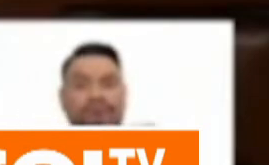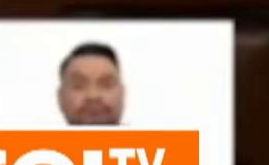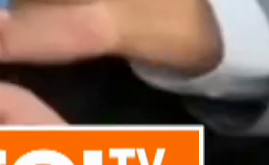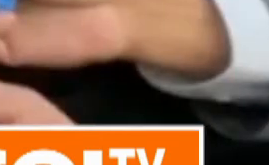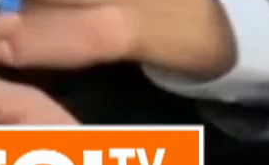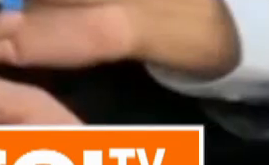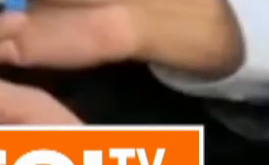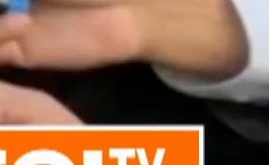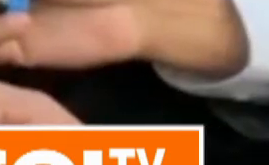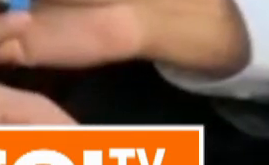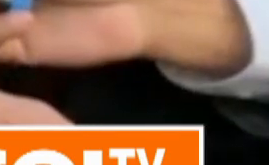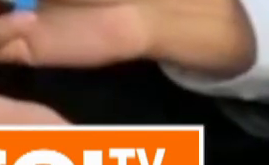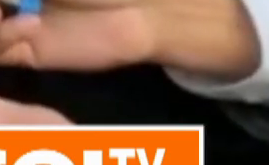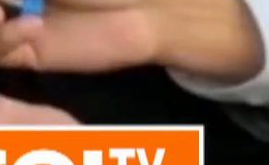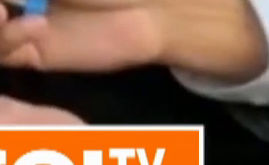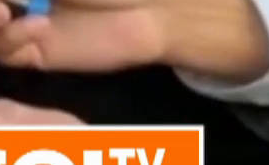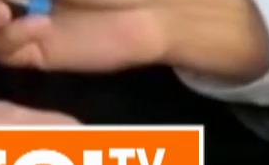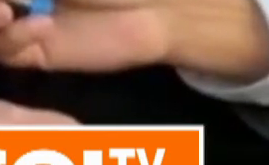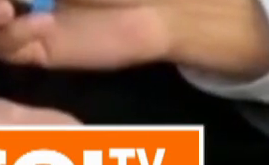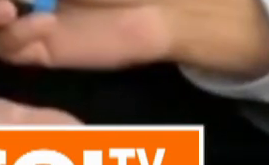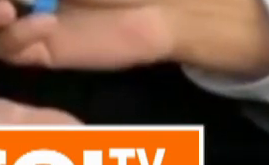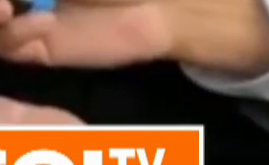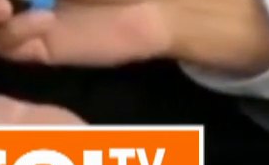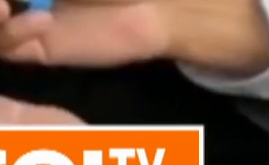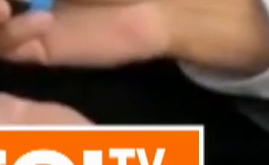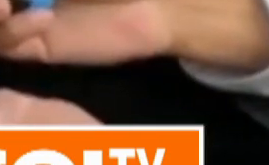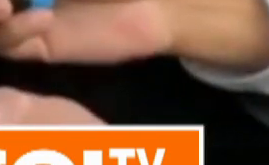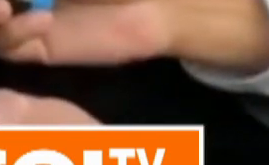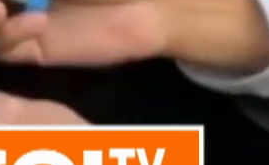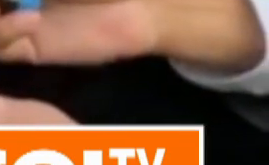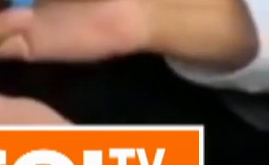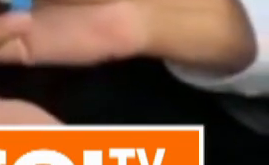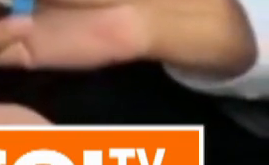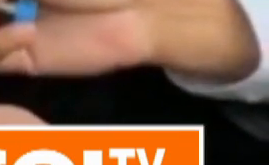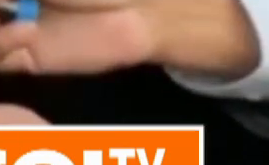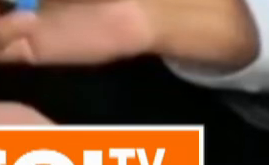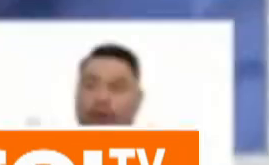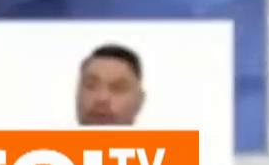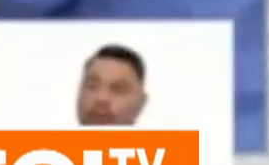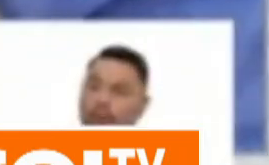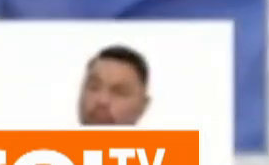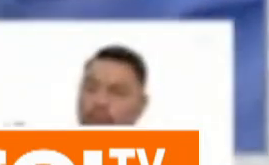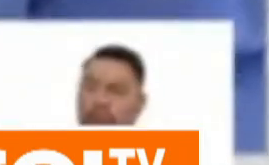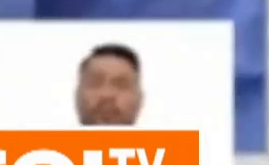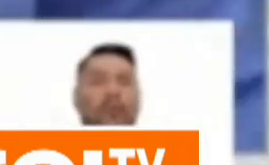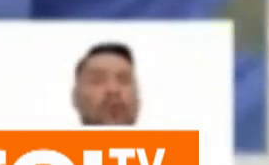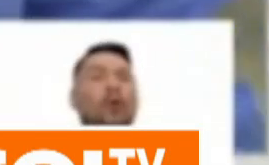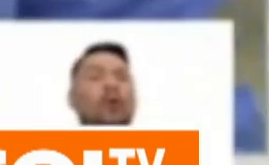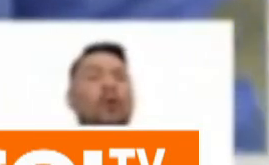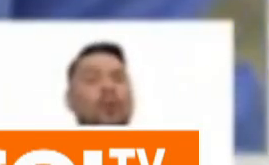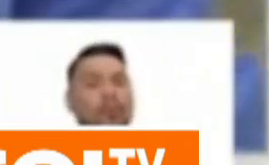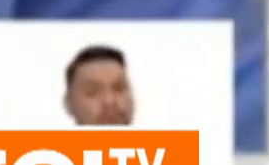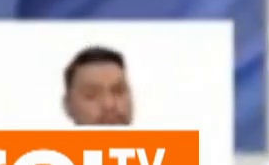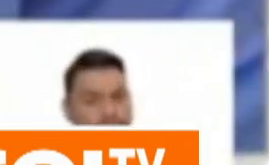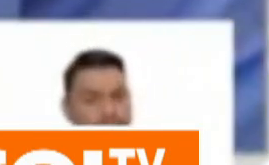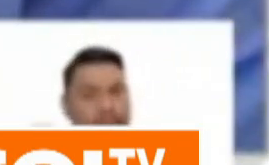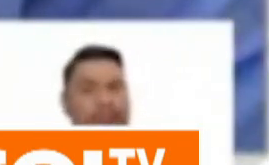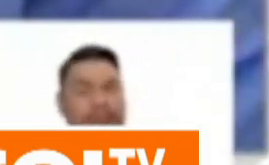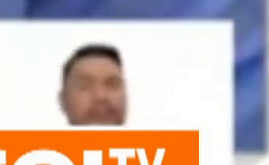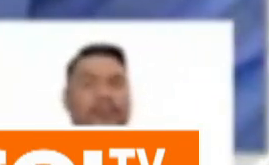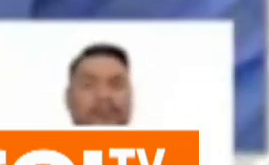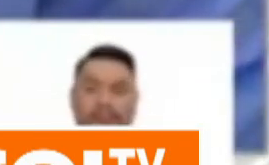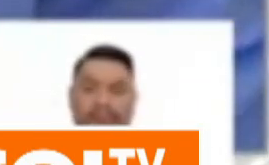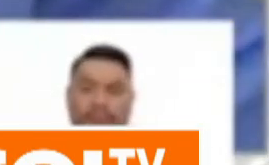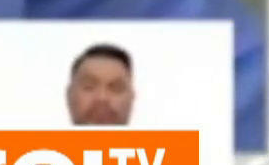que los parlamentarios y la ciudadanía le prestaran atención en en su totalidad los parlamentarios además cuestionaron el anuncio de la